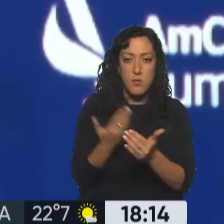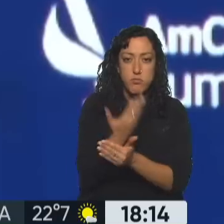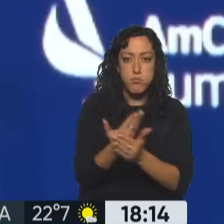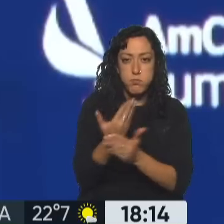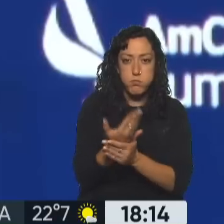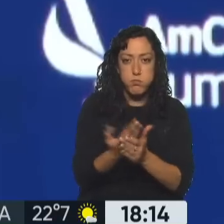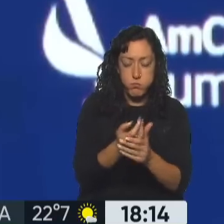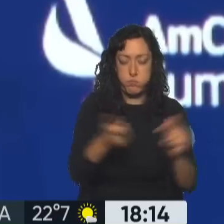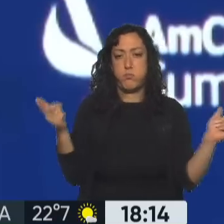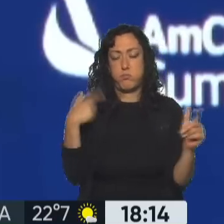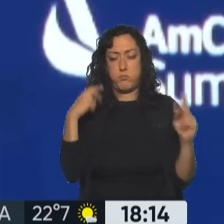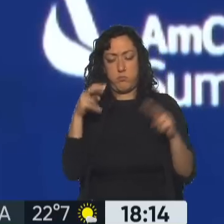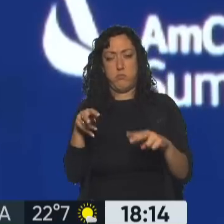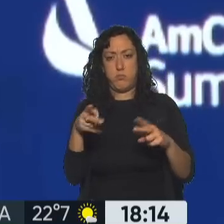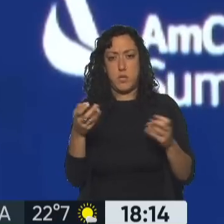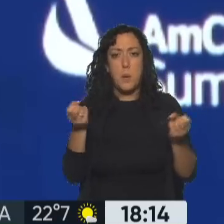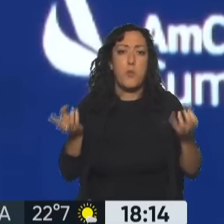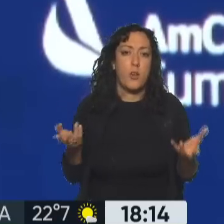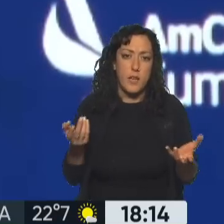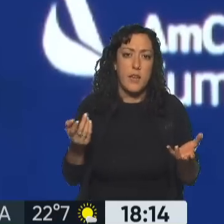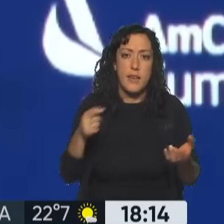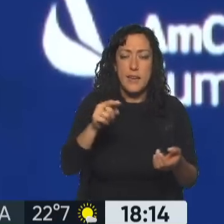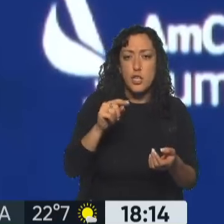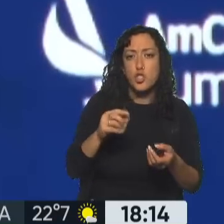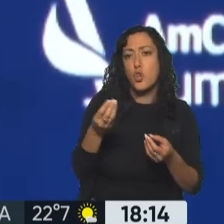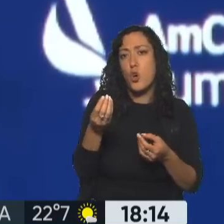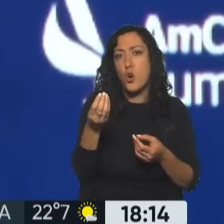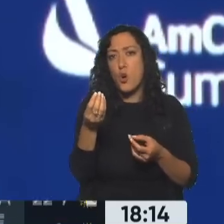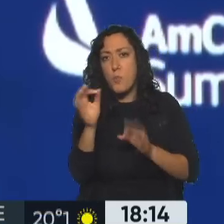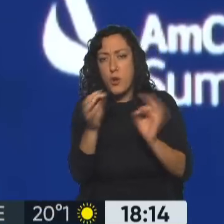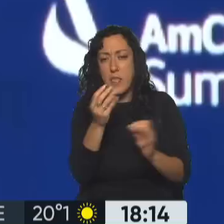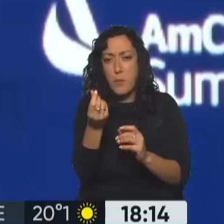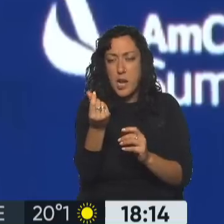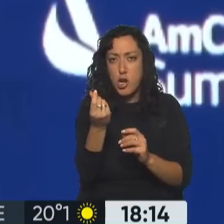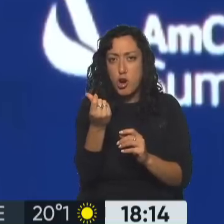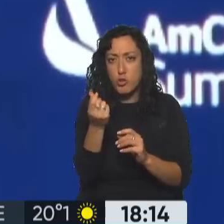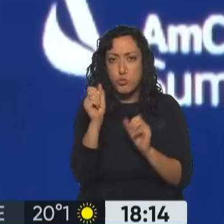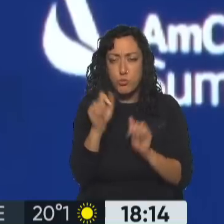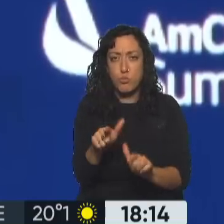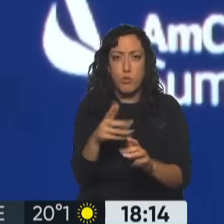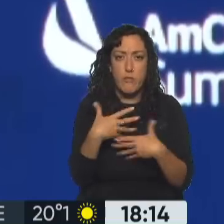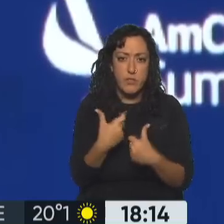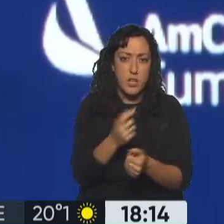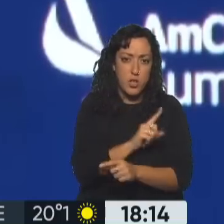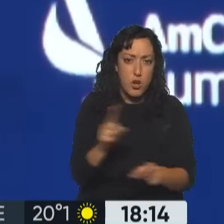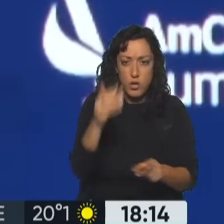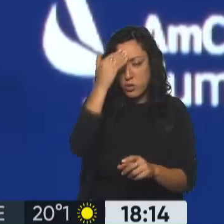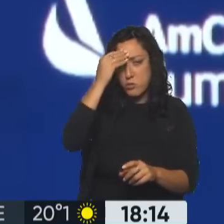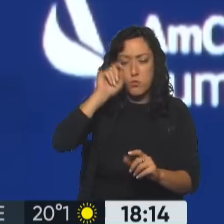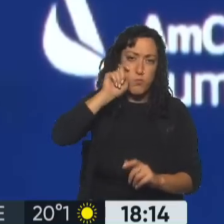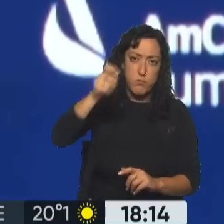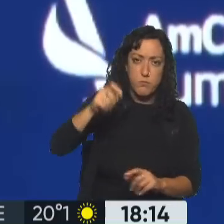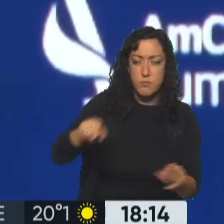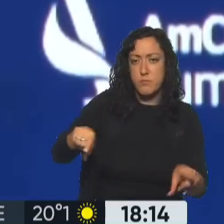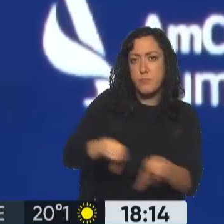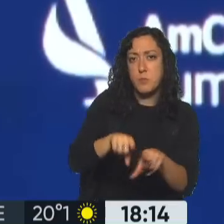monetaria, porque eso implica no defender el valor de la moneda y traicionar consecuentemente el mandato de la Constitución, que como